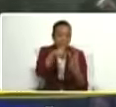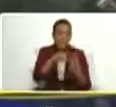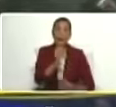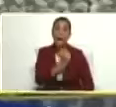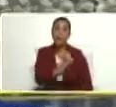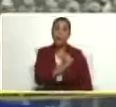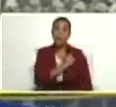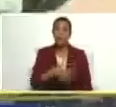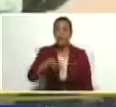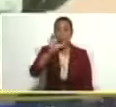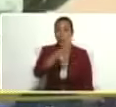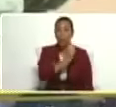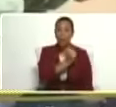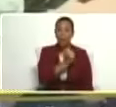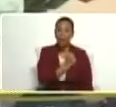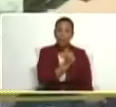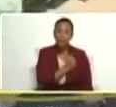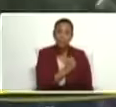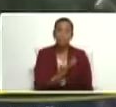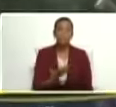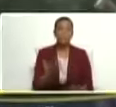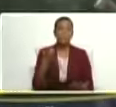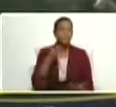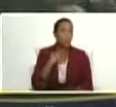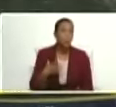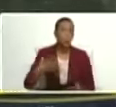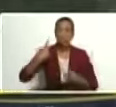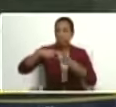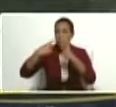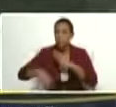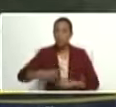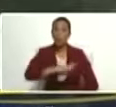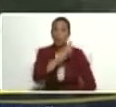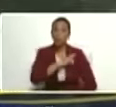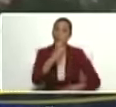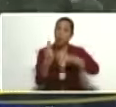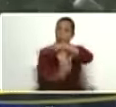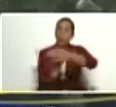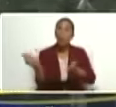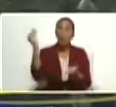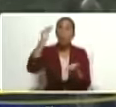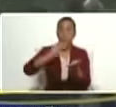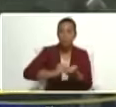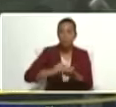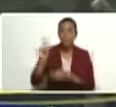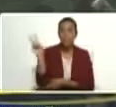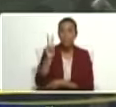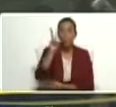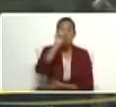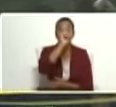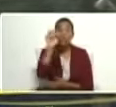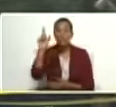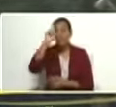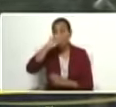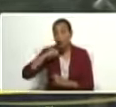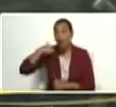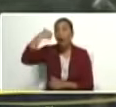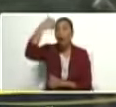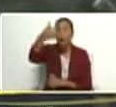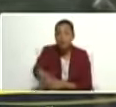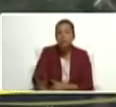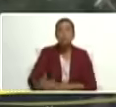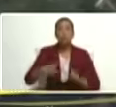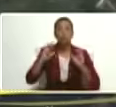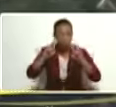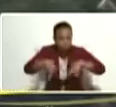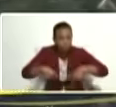y chavista del siglo XXI. La revolución otra vez llegó a Venezuela. 200 años después, estamos